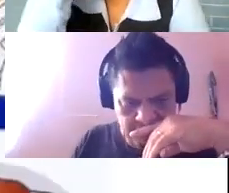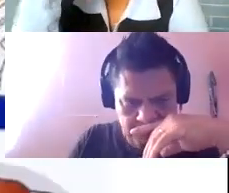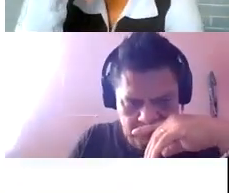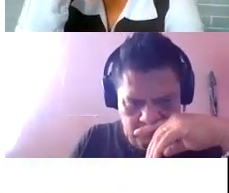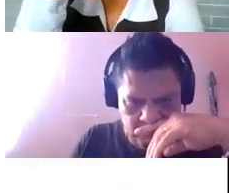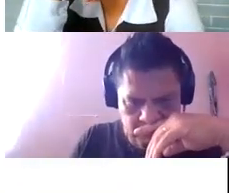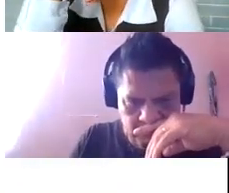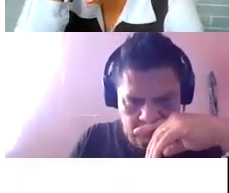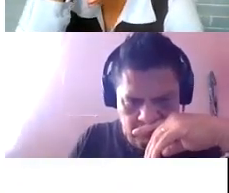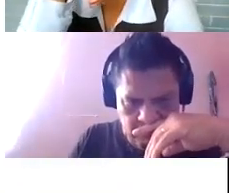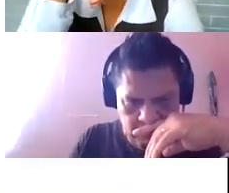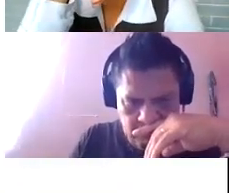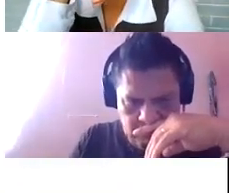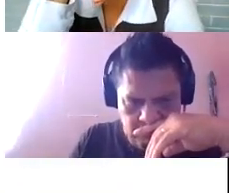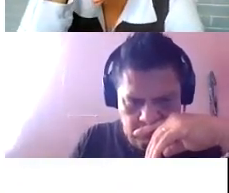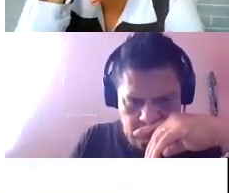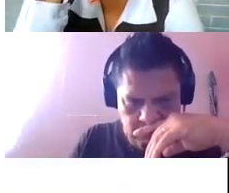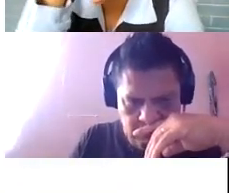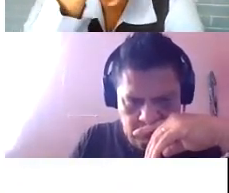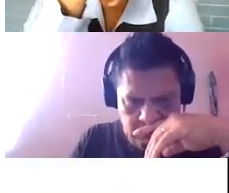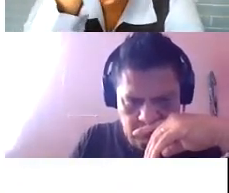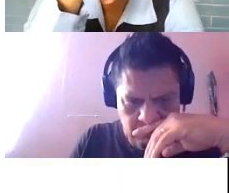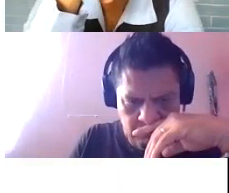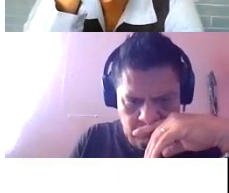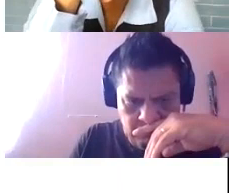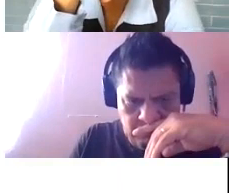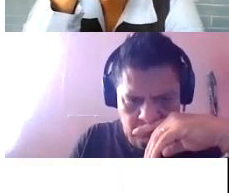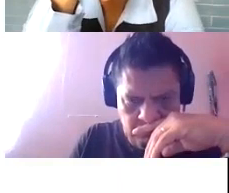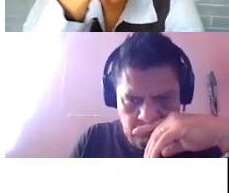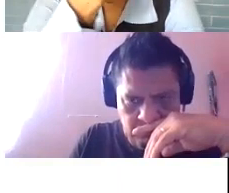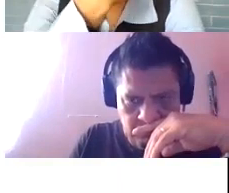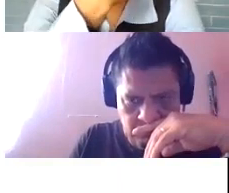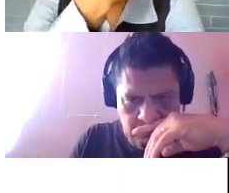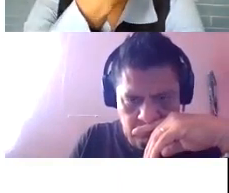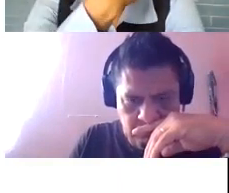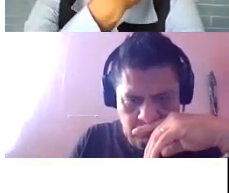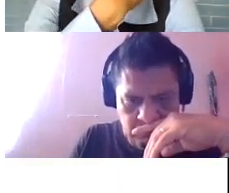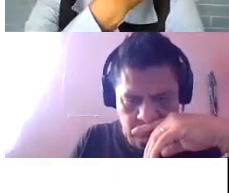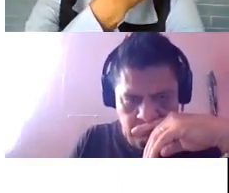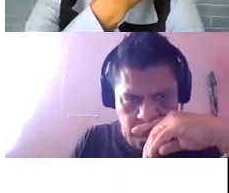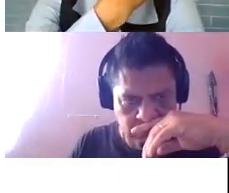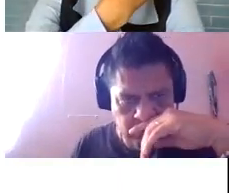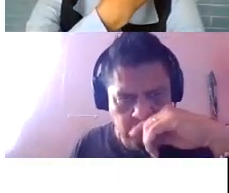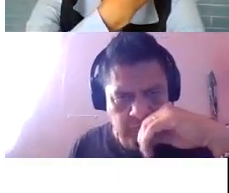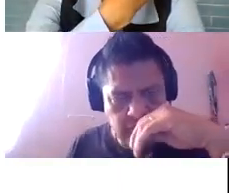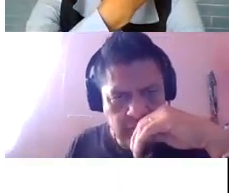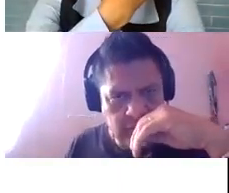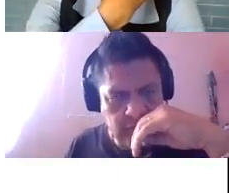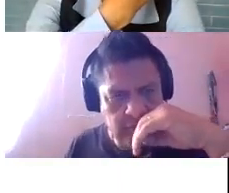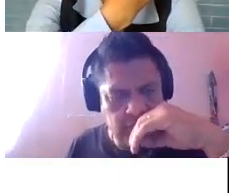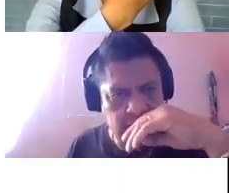poder entender algunas cosas. Sin embargo, lo que vimos en estas sesiones nos podría dar una idea o ayudar